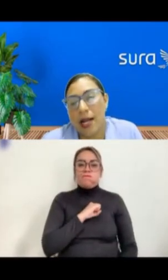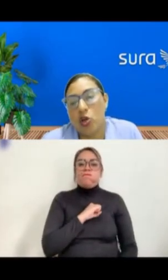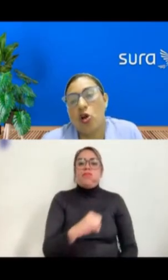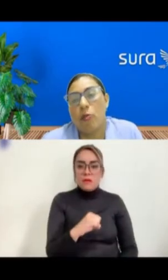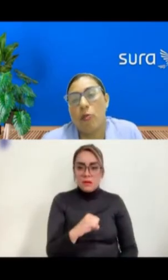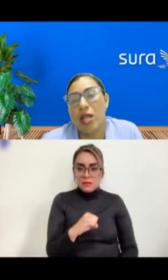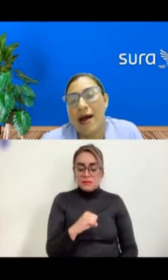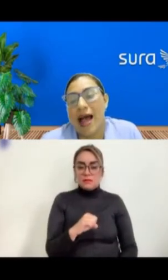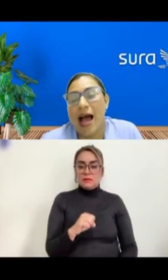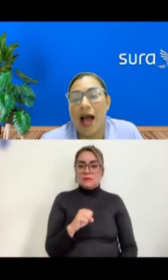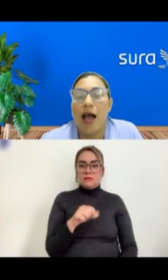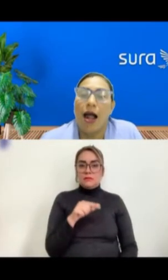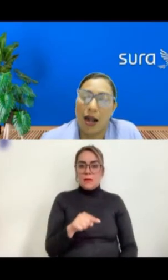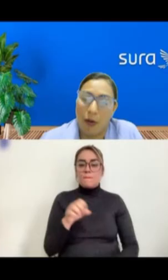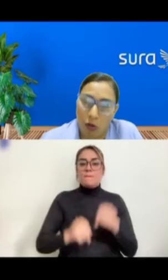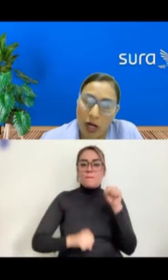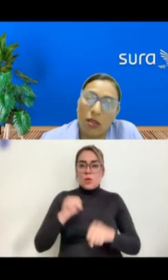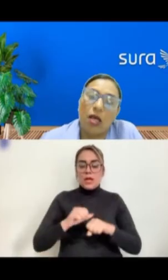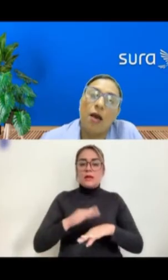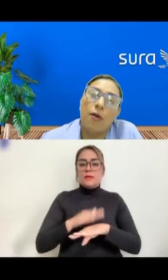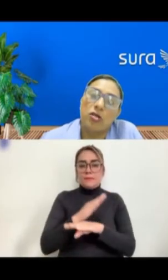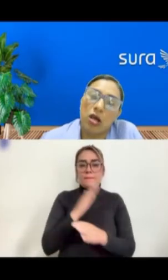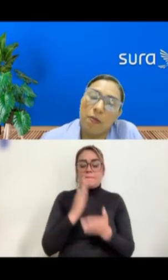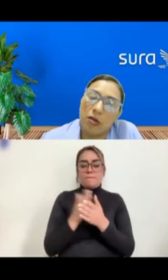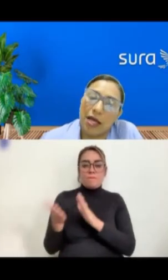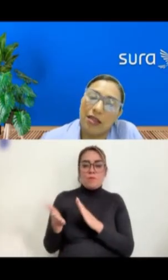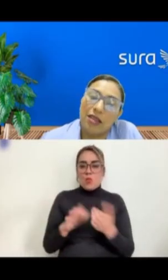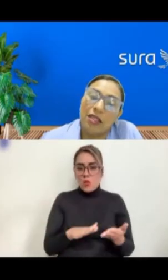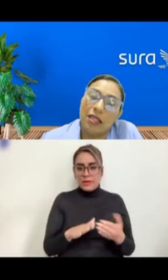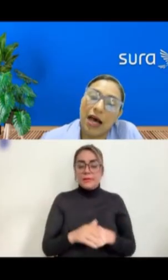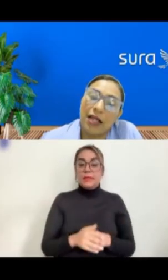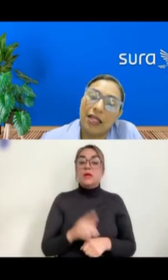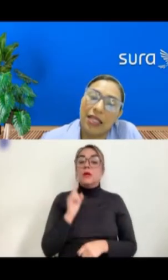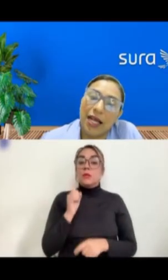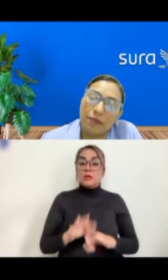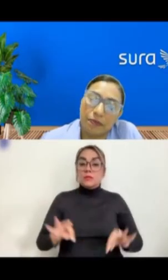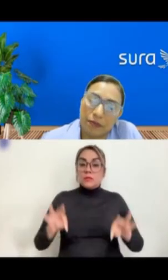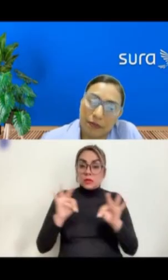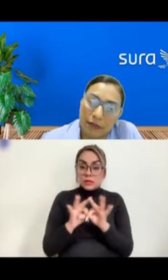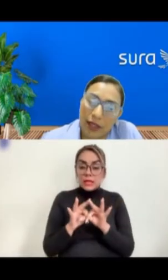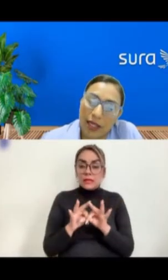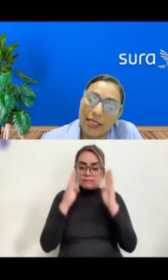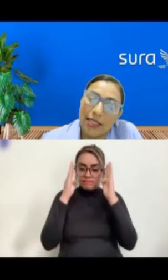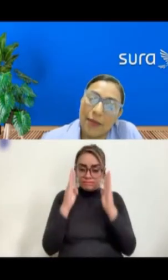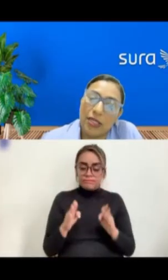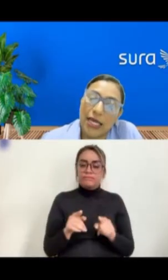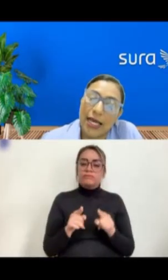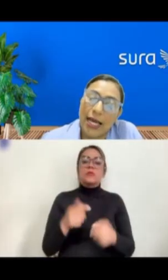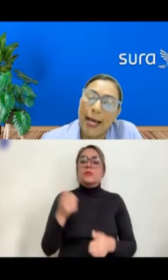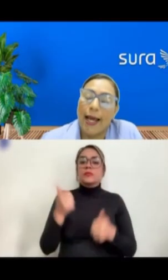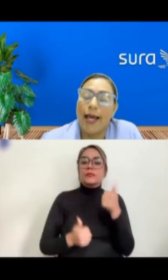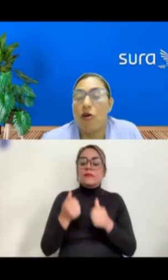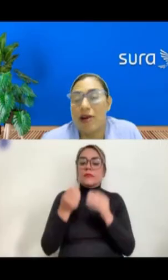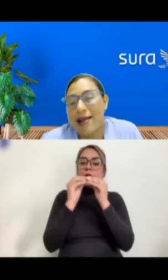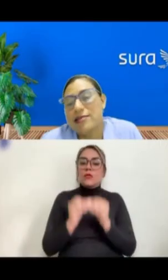paro cardiorrespiratorio me puede llevar a la muerte. Por eso es importante atender este tipo de